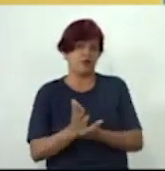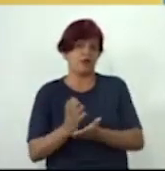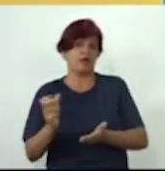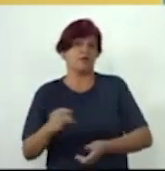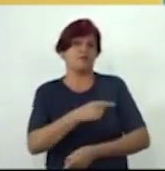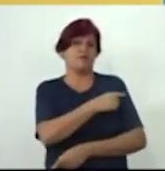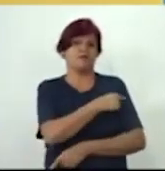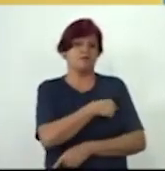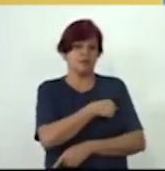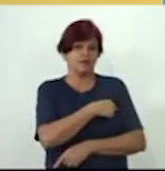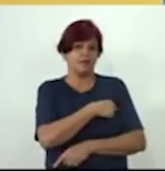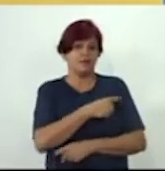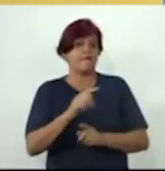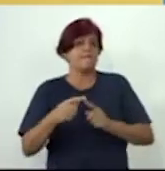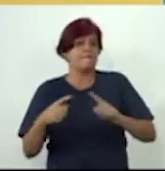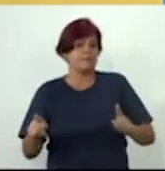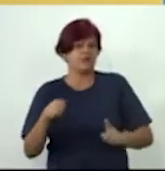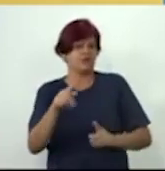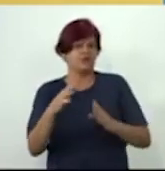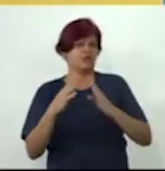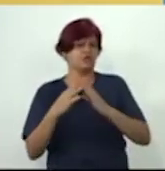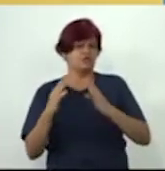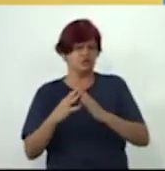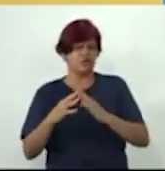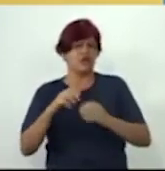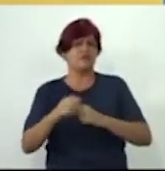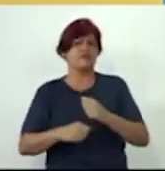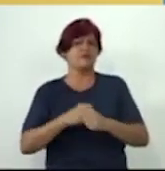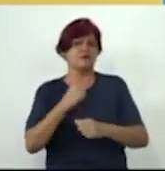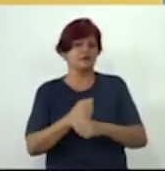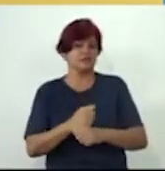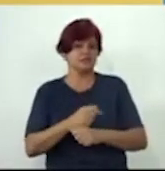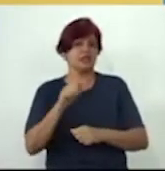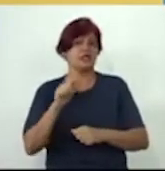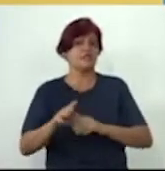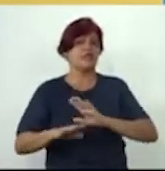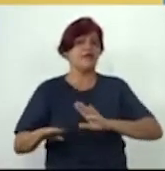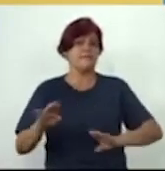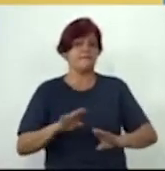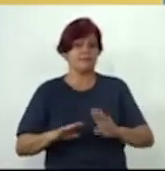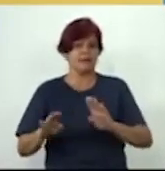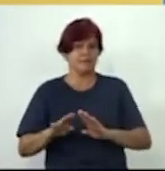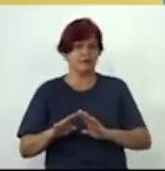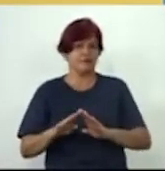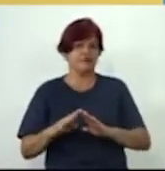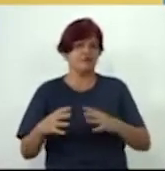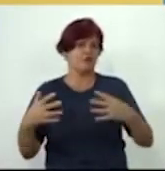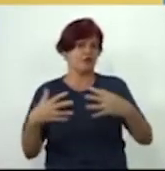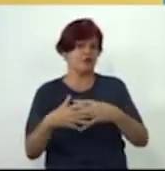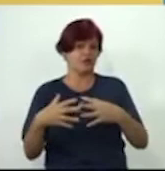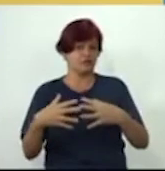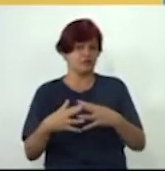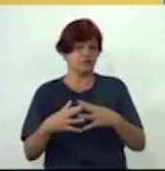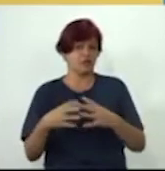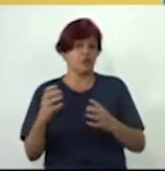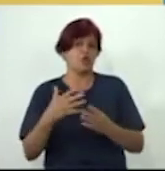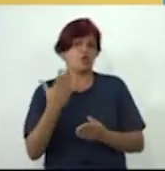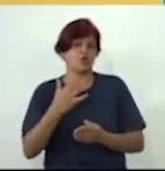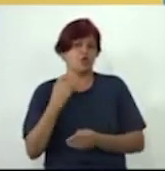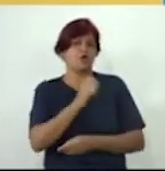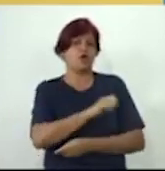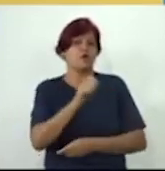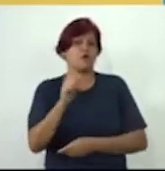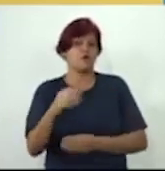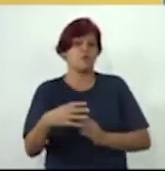sí desde sus hogares deben realizar esta preparación en coordinación con los maestros tutores de